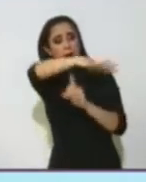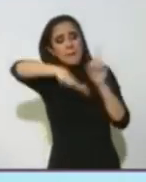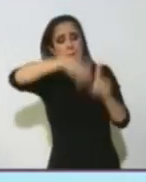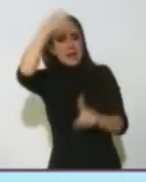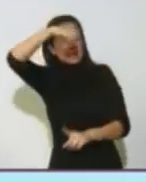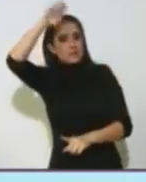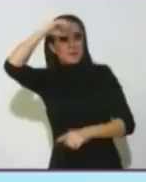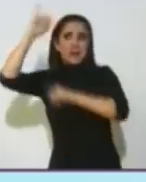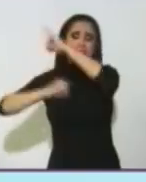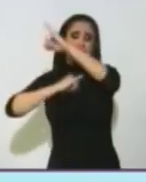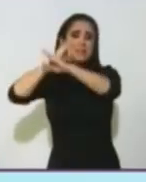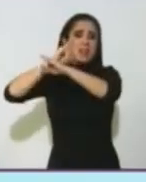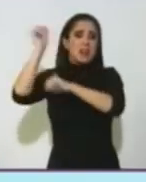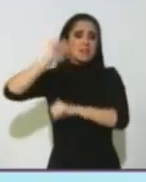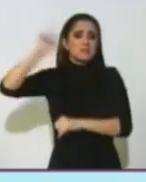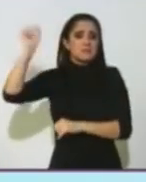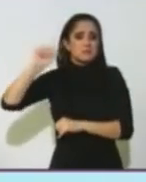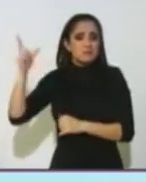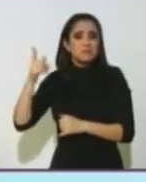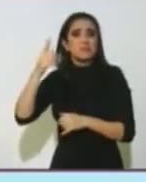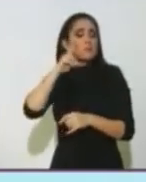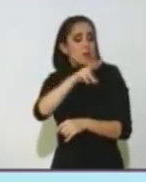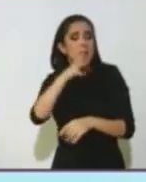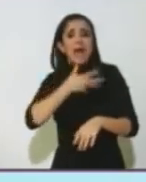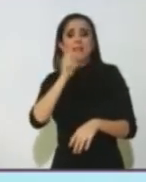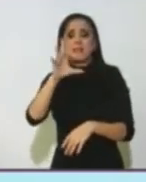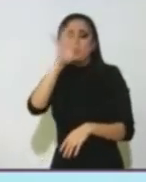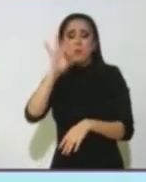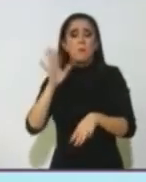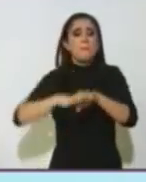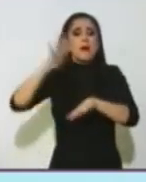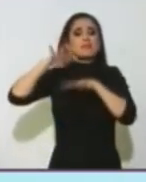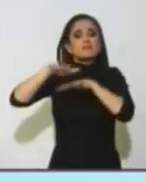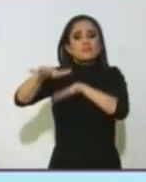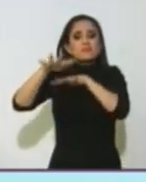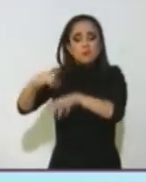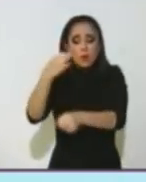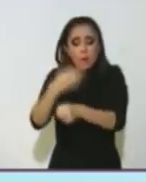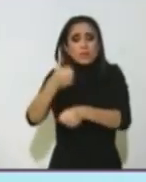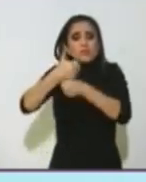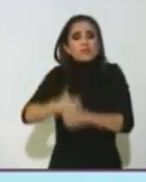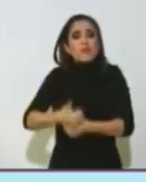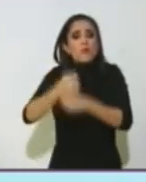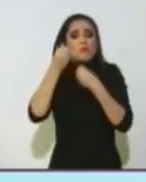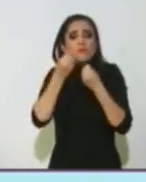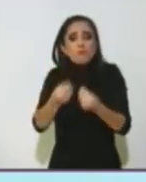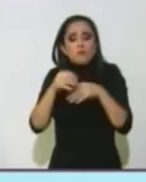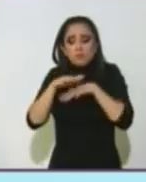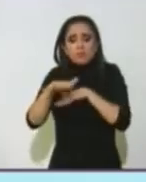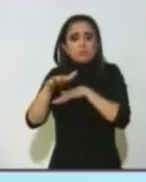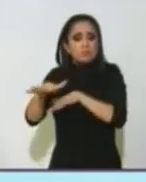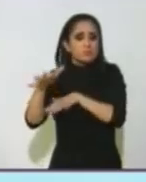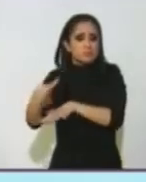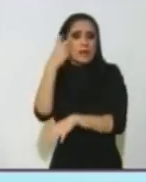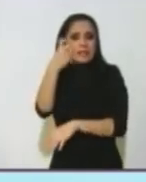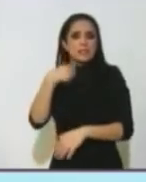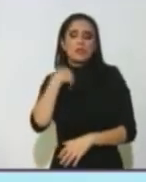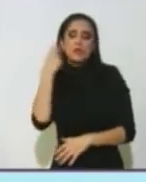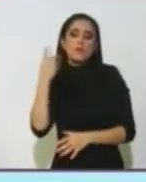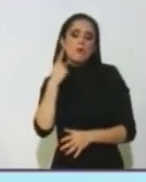35 por ciento más de congestionamiento y hoy lo estamos padeciendo por eso es muy importante esta política que vamos a implementar